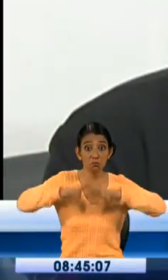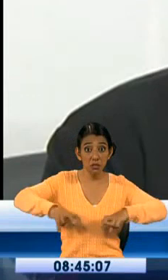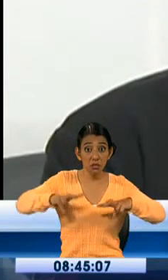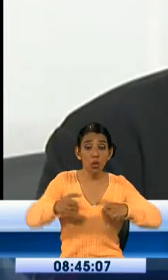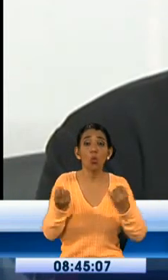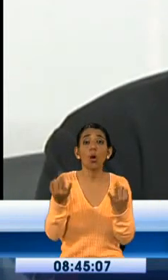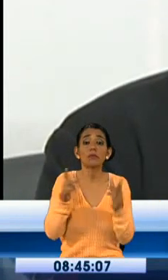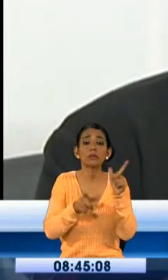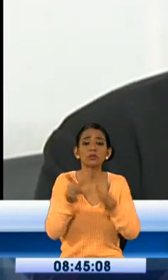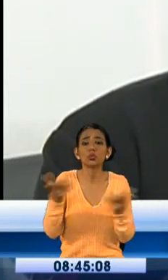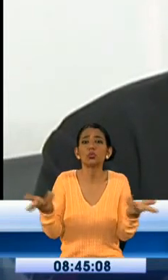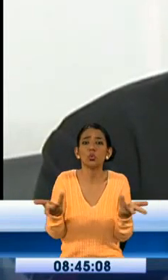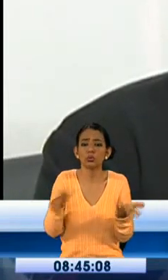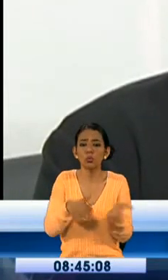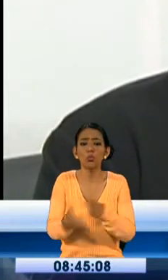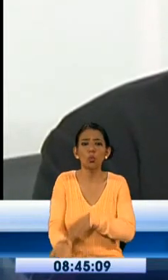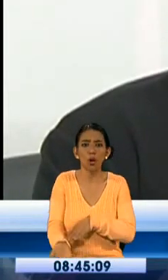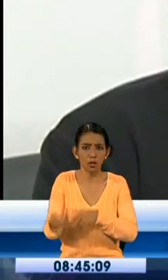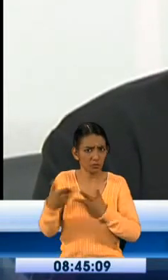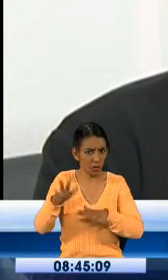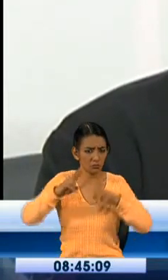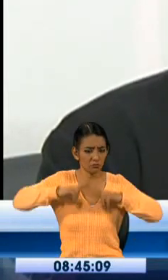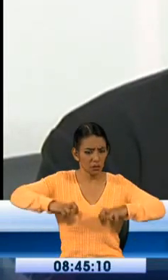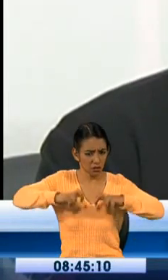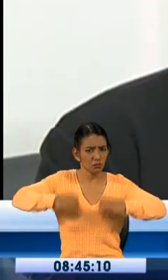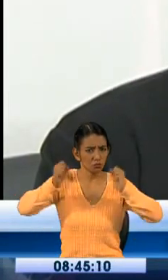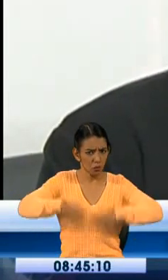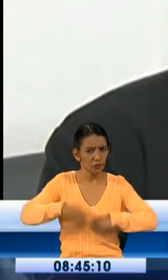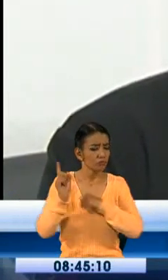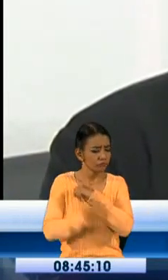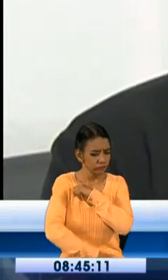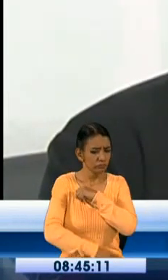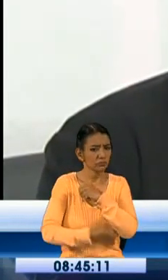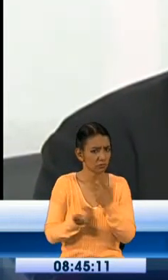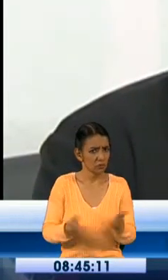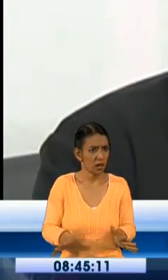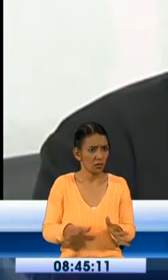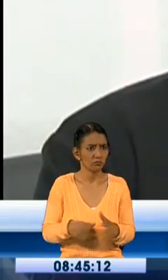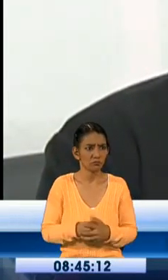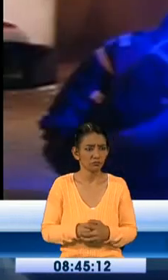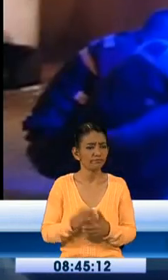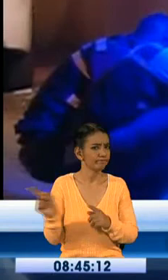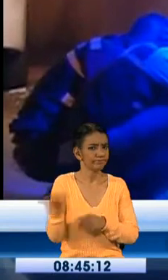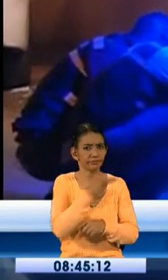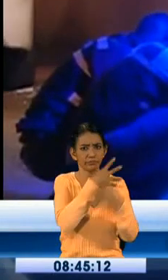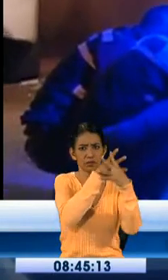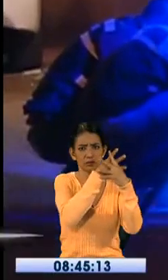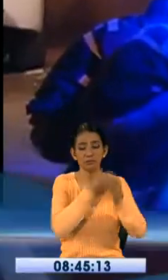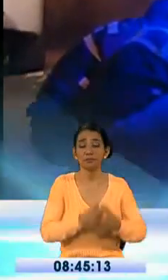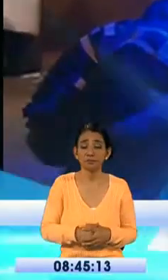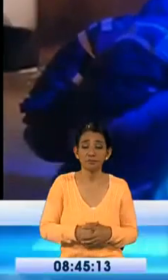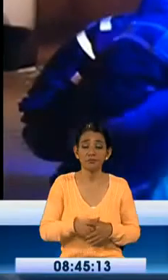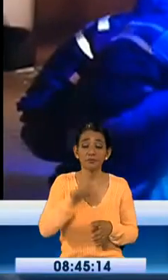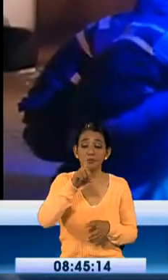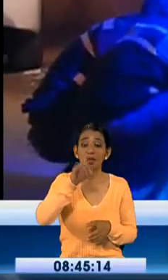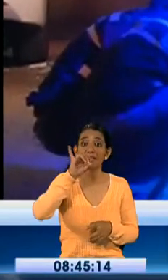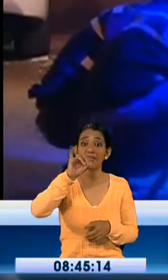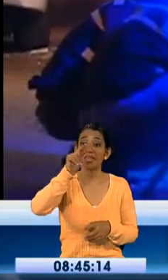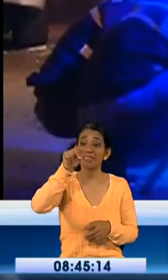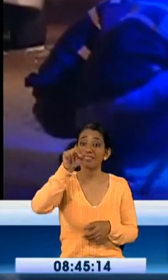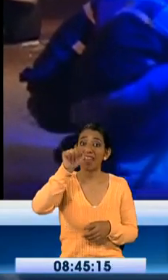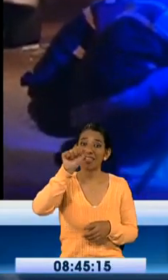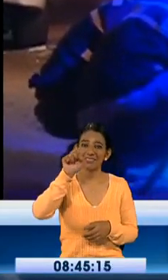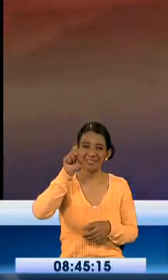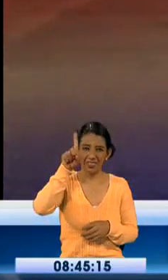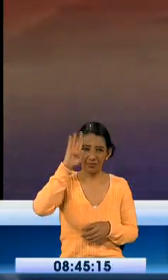indicios necesarios para que en este caso sea la justicia la que pueda aplicar la mayor pena posible. La meta de la DINASET, asegura